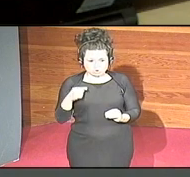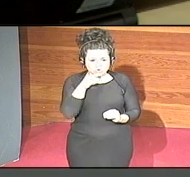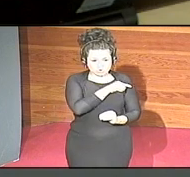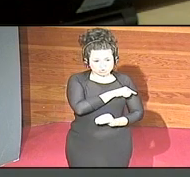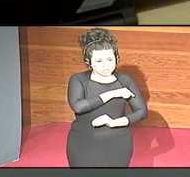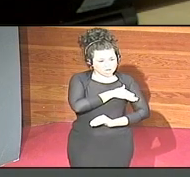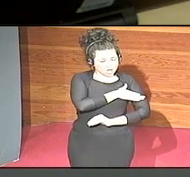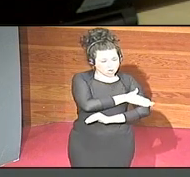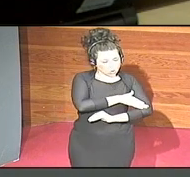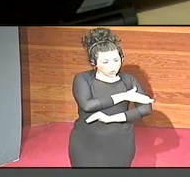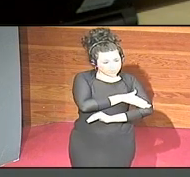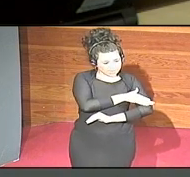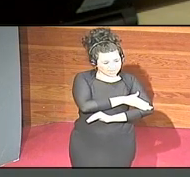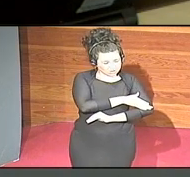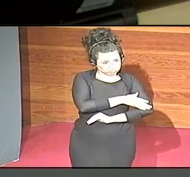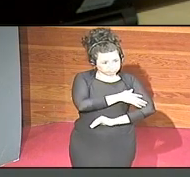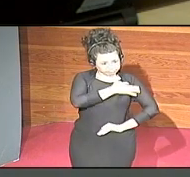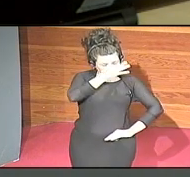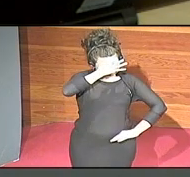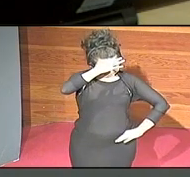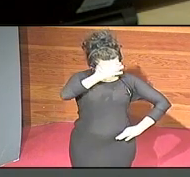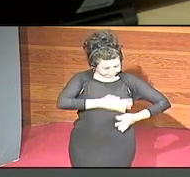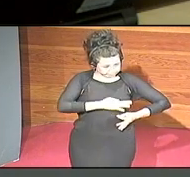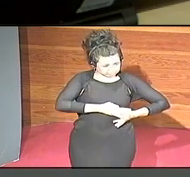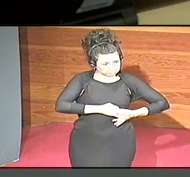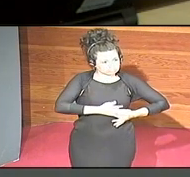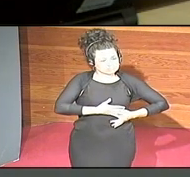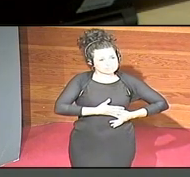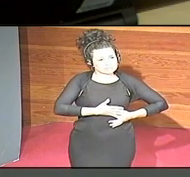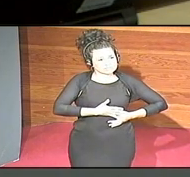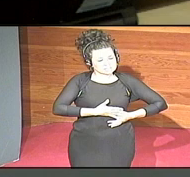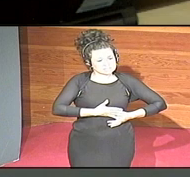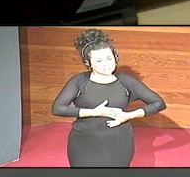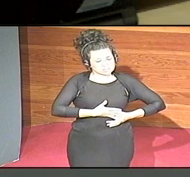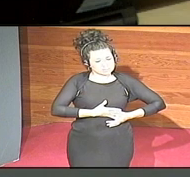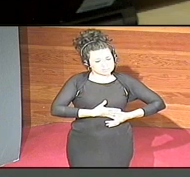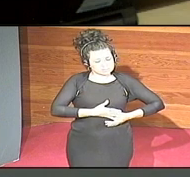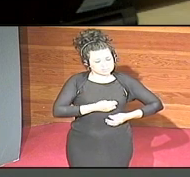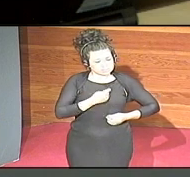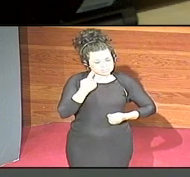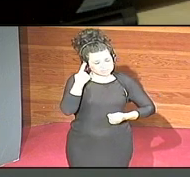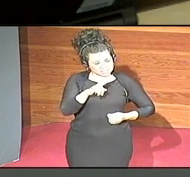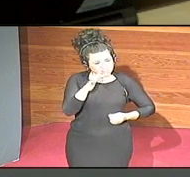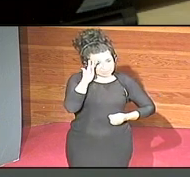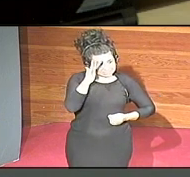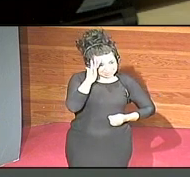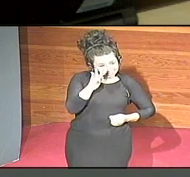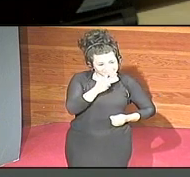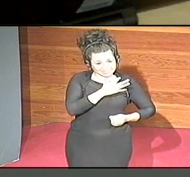de que su esperanza, que en 2014 ya la iba explicitando, de que Ucrania,